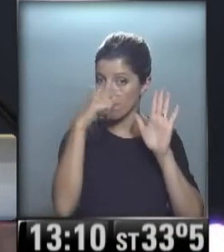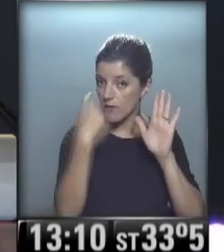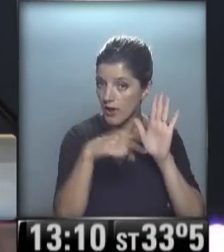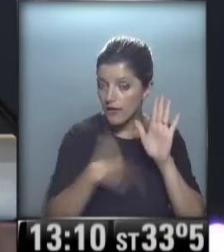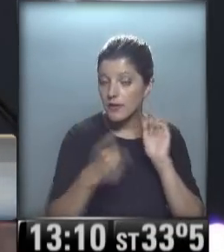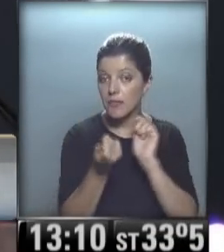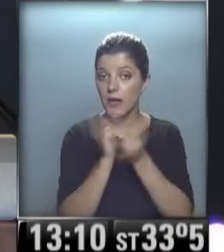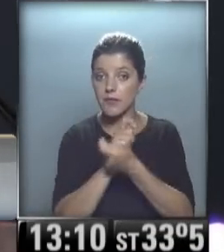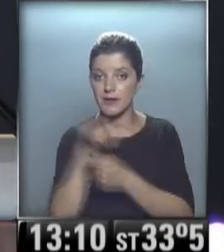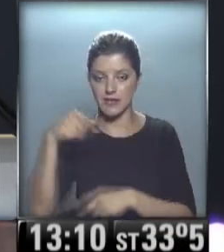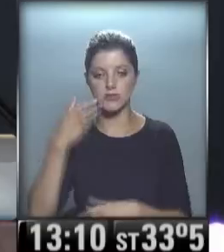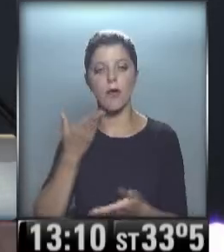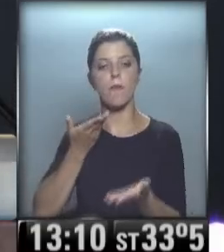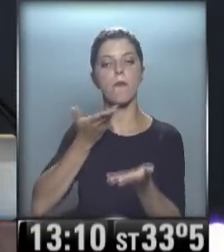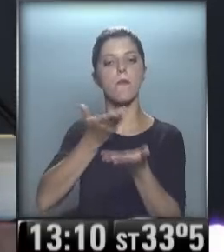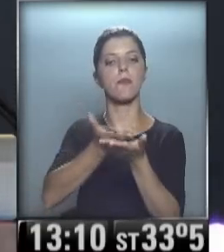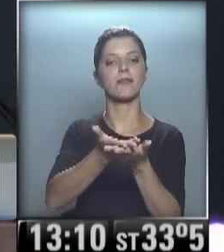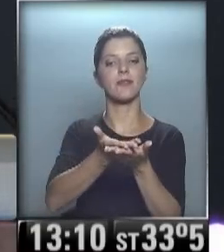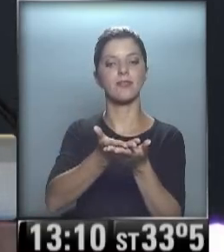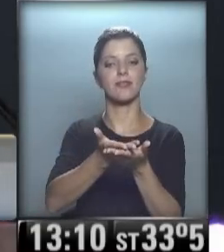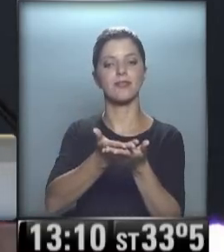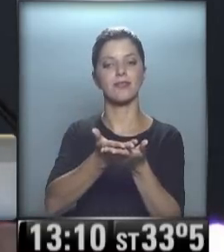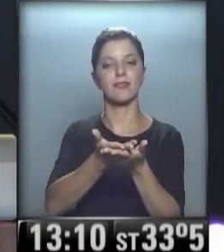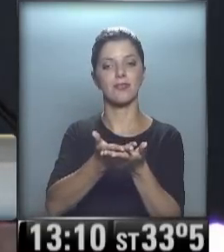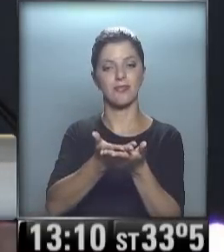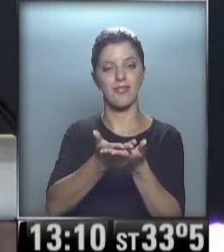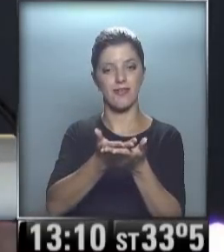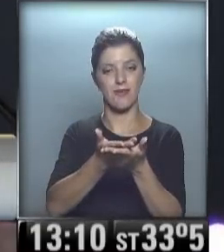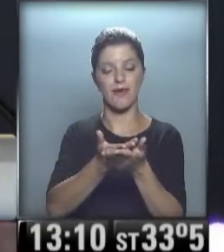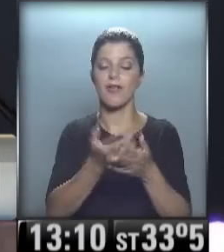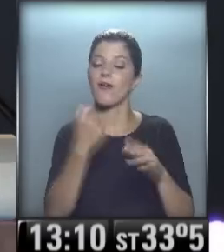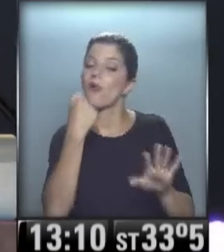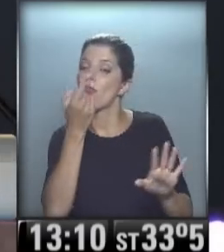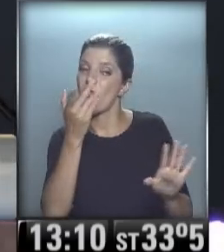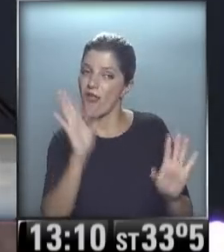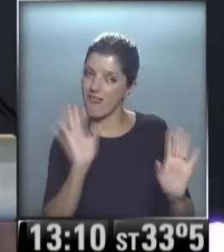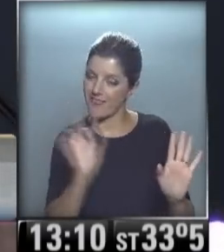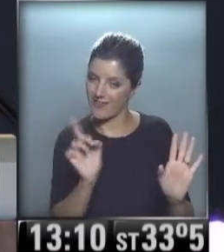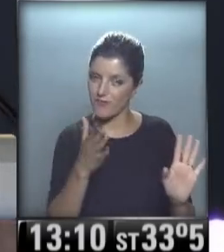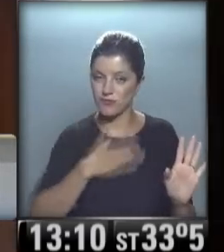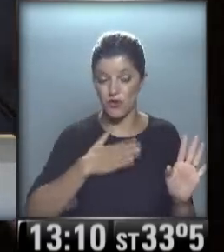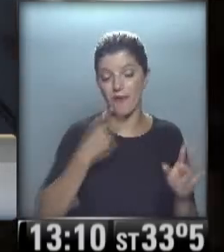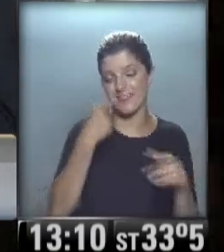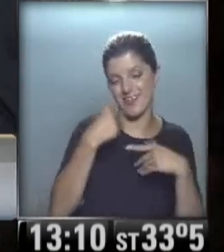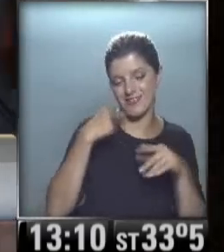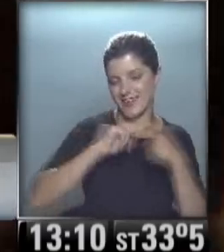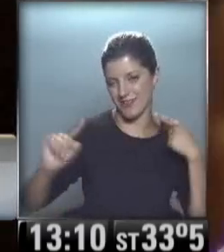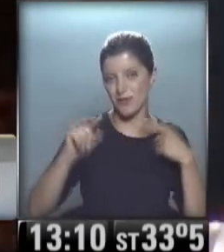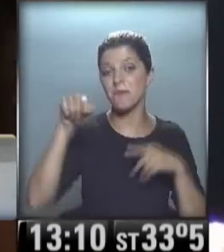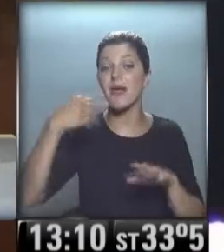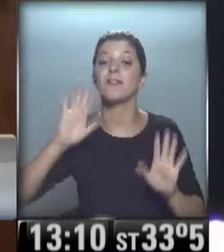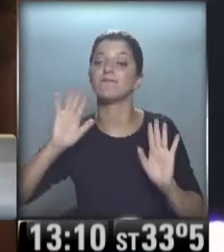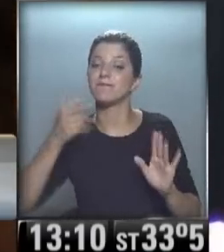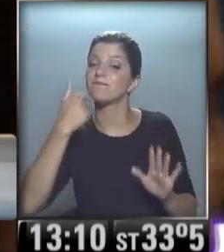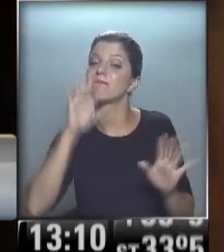y que ella lo presentaría digamos que El Ejecutivo lo presentaría no dijo como lo dije yo muy totalmente Pero de alguna manera lo insinuó es que el